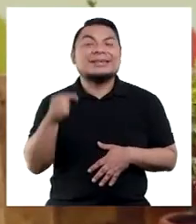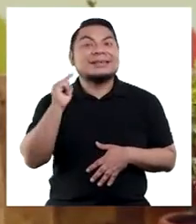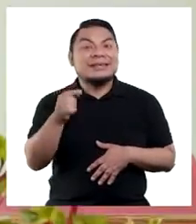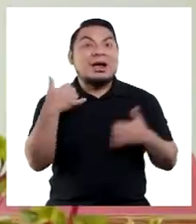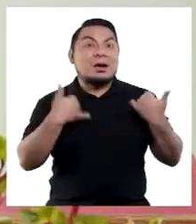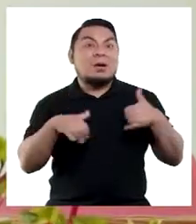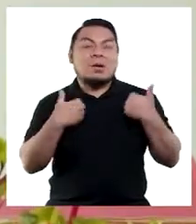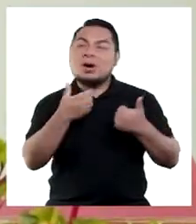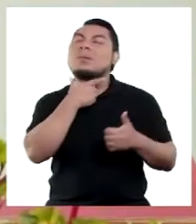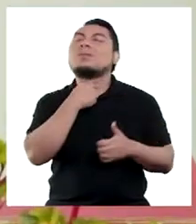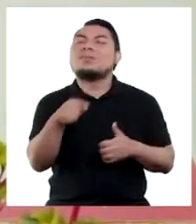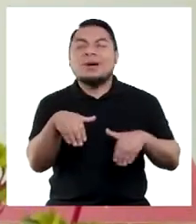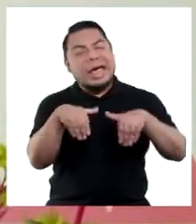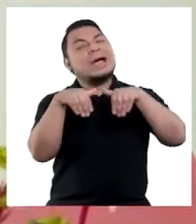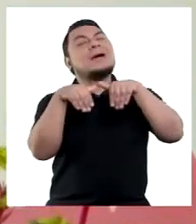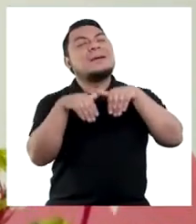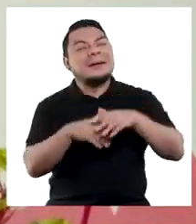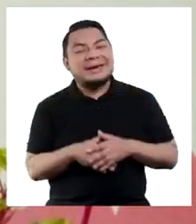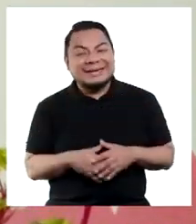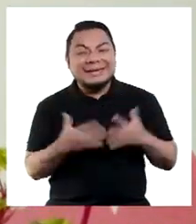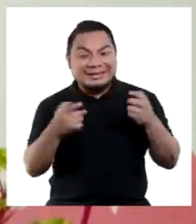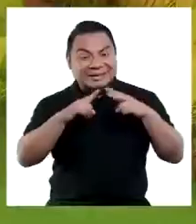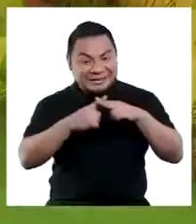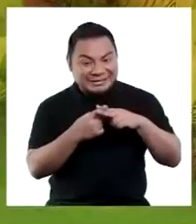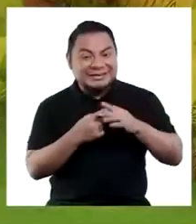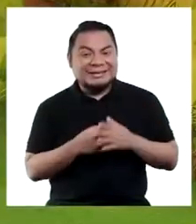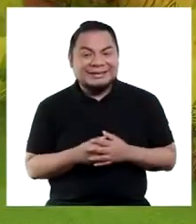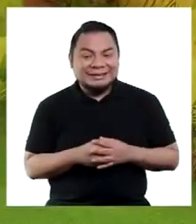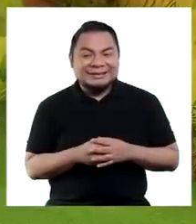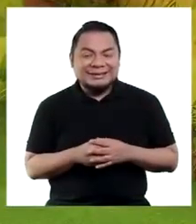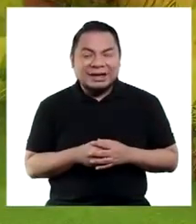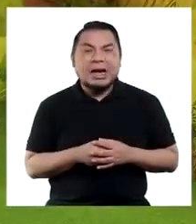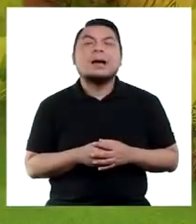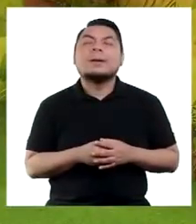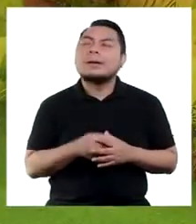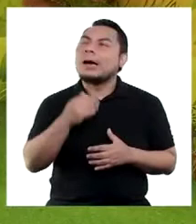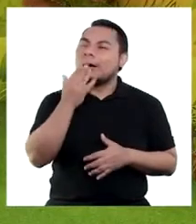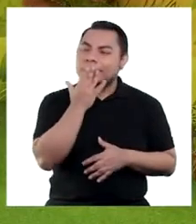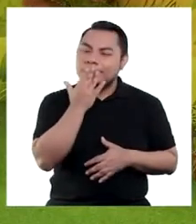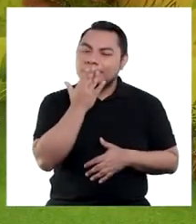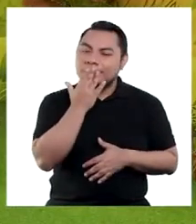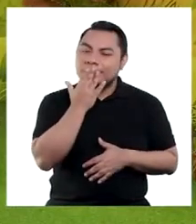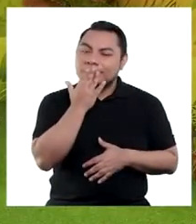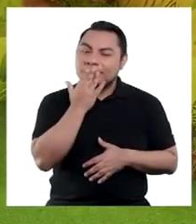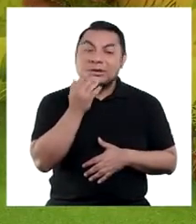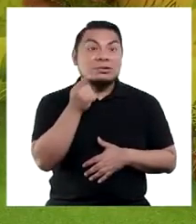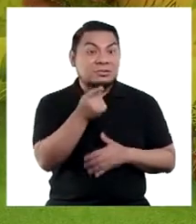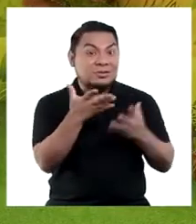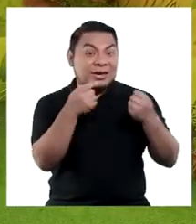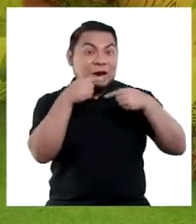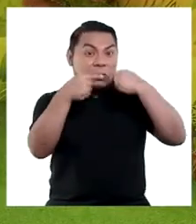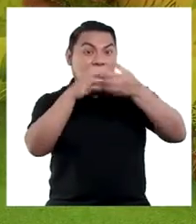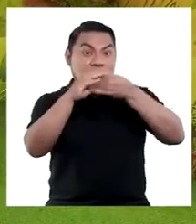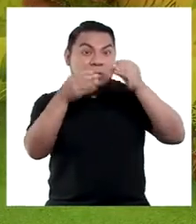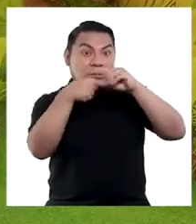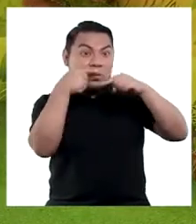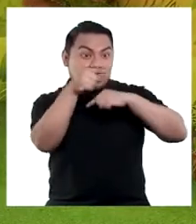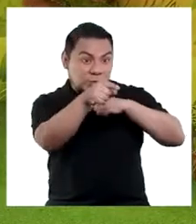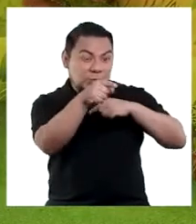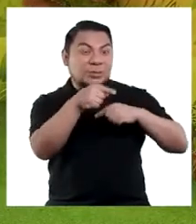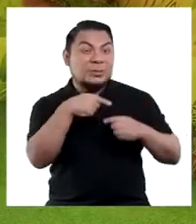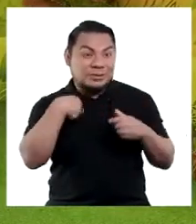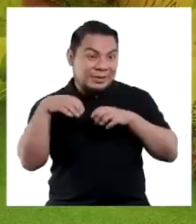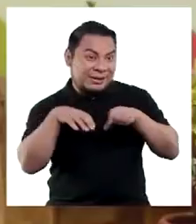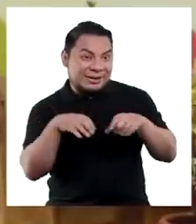es un super juego sí quieres contar el cuento tú alexa